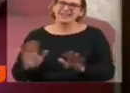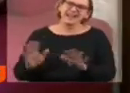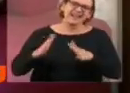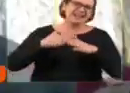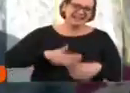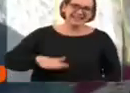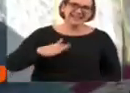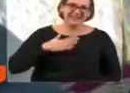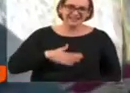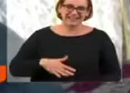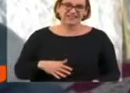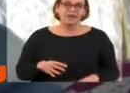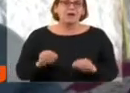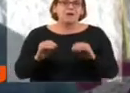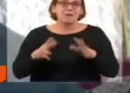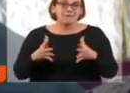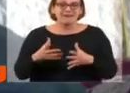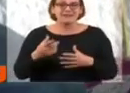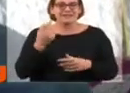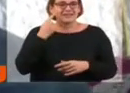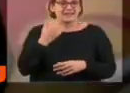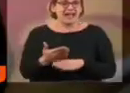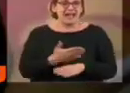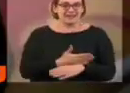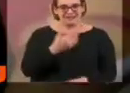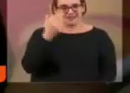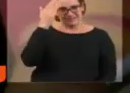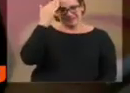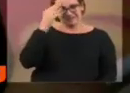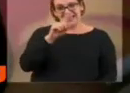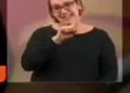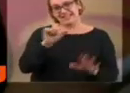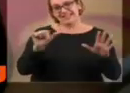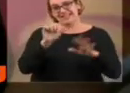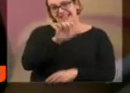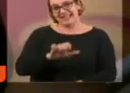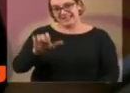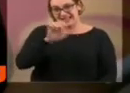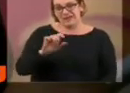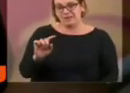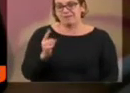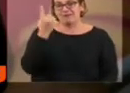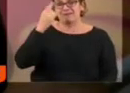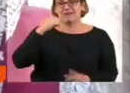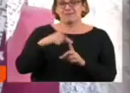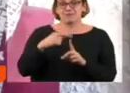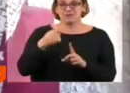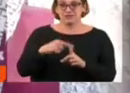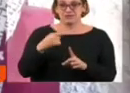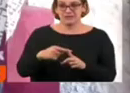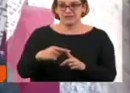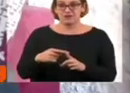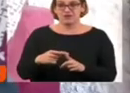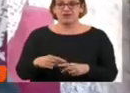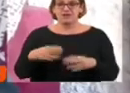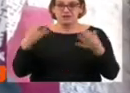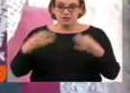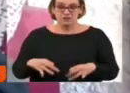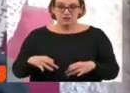tranquilo. Parece que Ismael lo anticipó. El 16 de enero pasado tuvo su primer positivo. En la primera